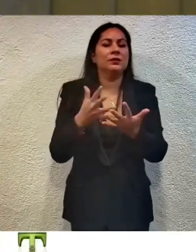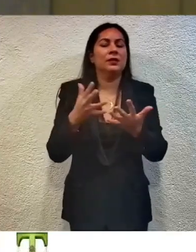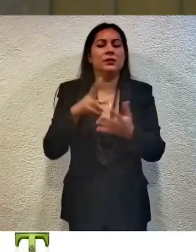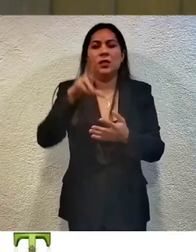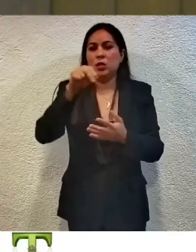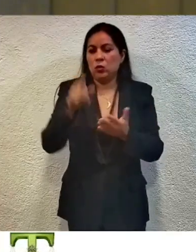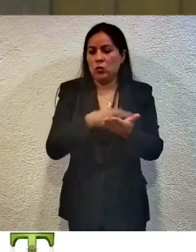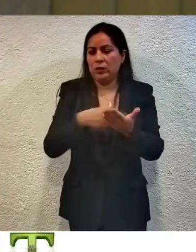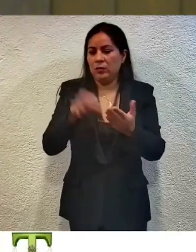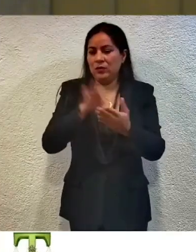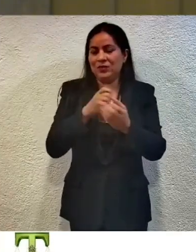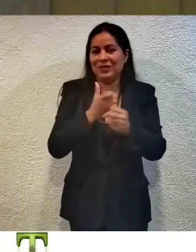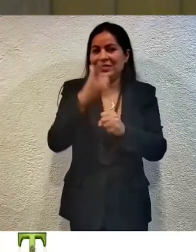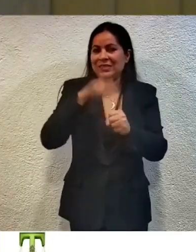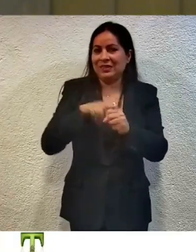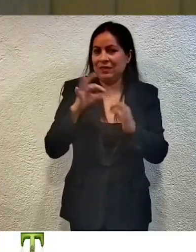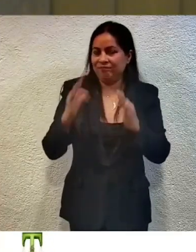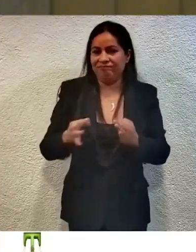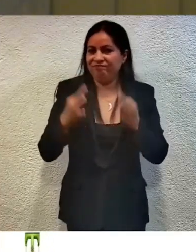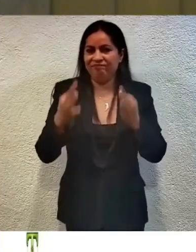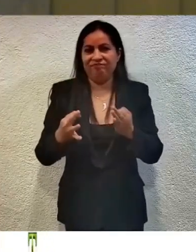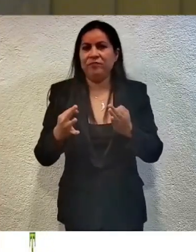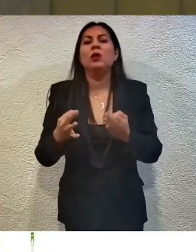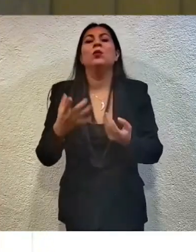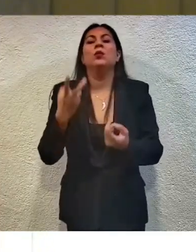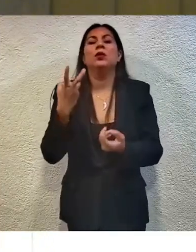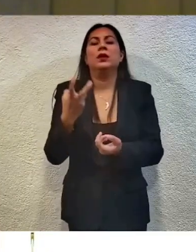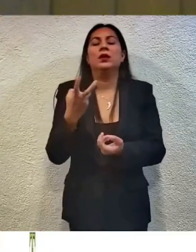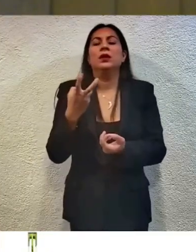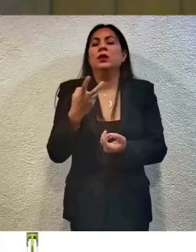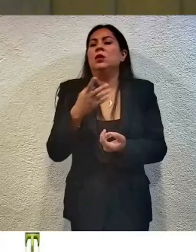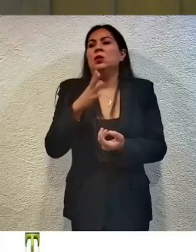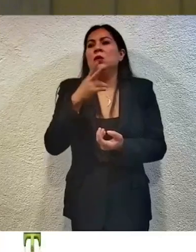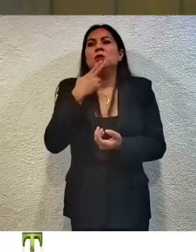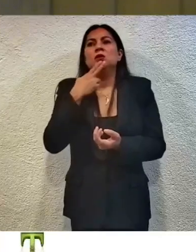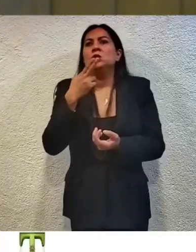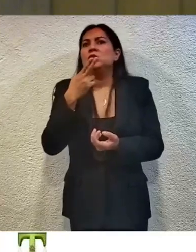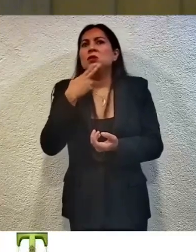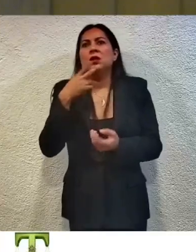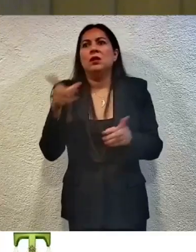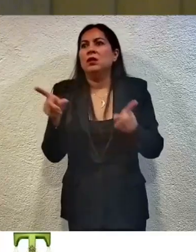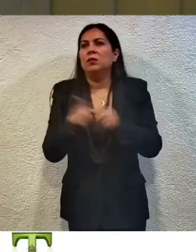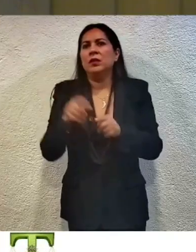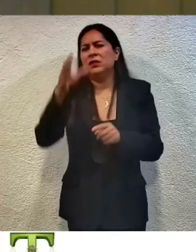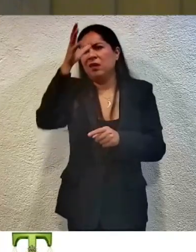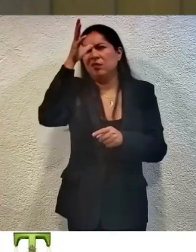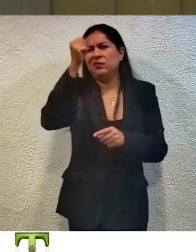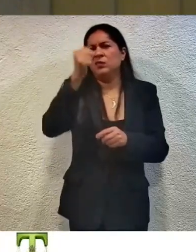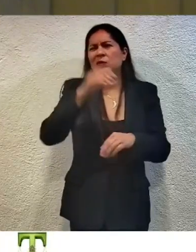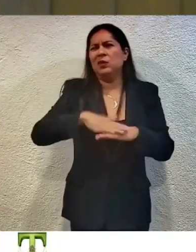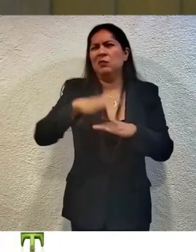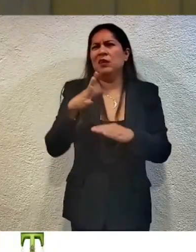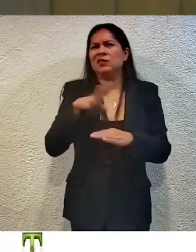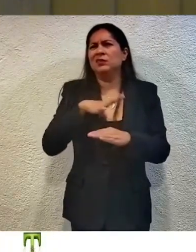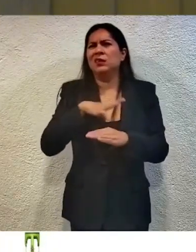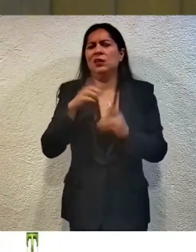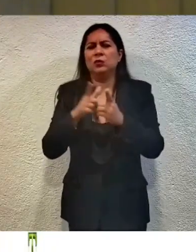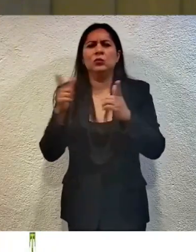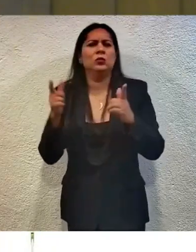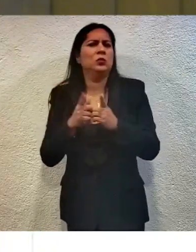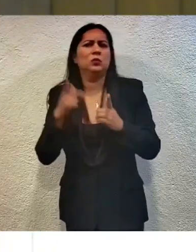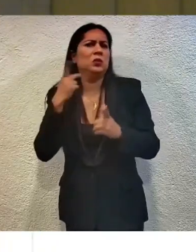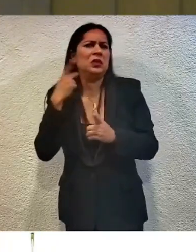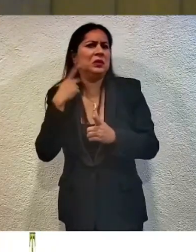la votación estatal efectiva, puesto que no se trata de utilizar el concepto que más convenga a los partidos